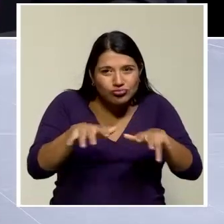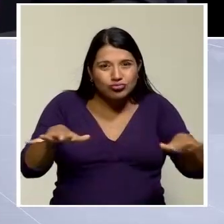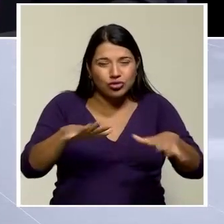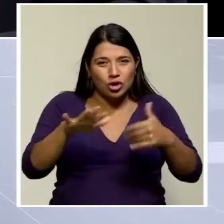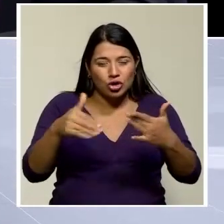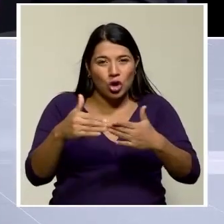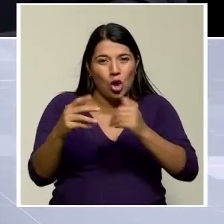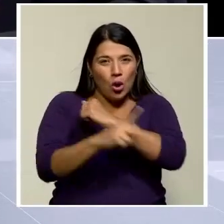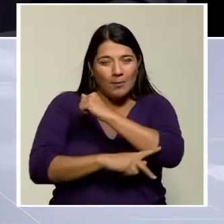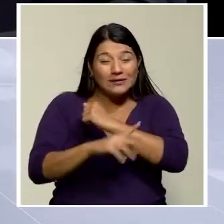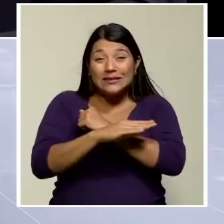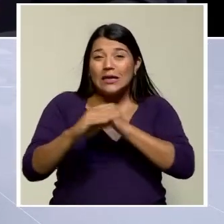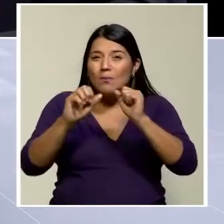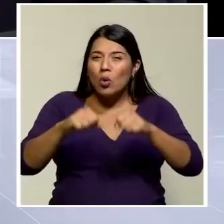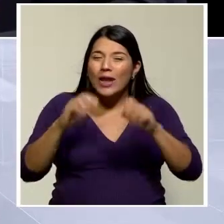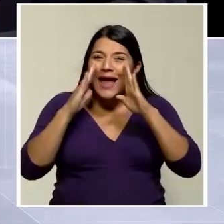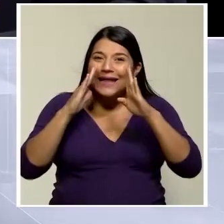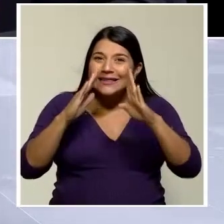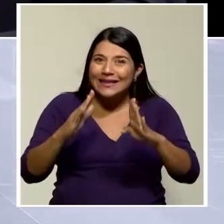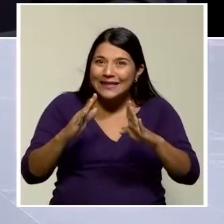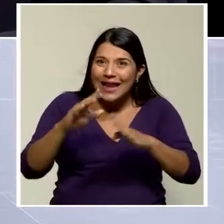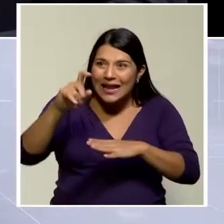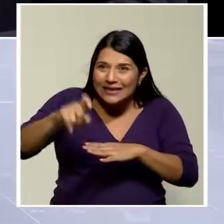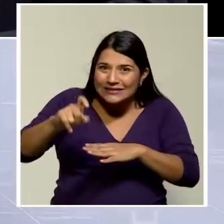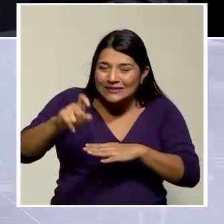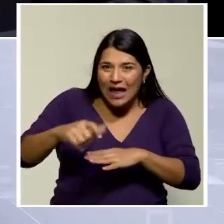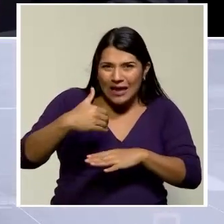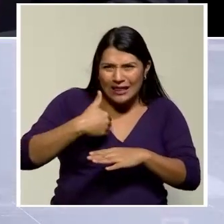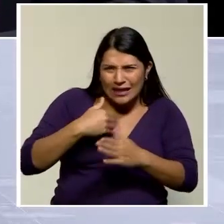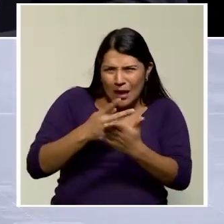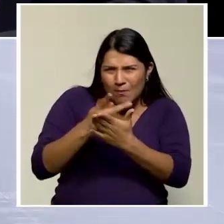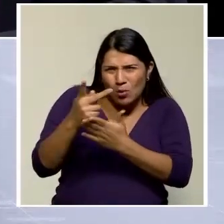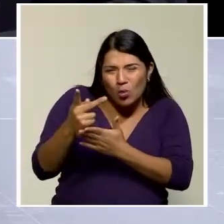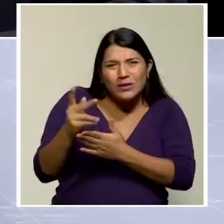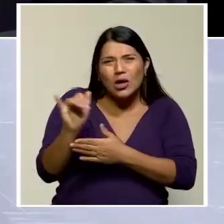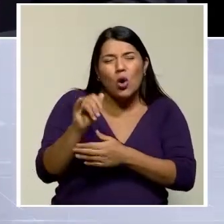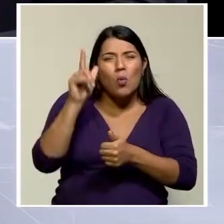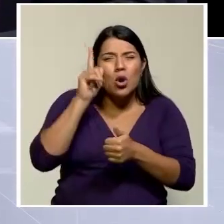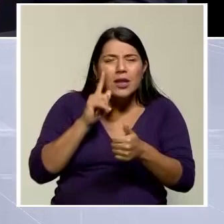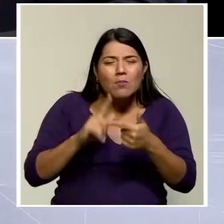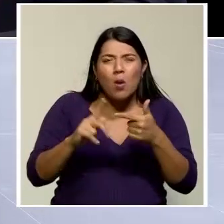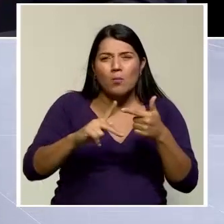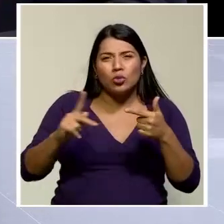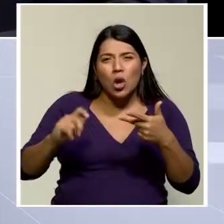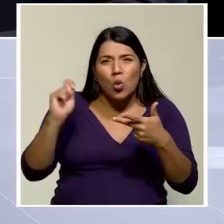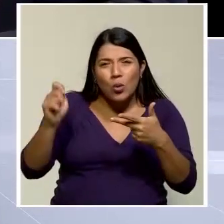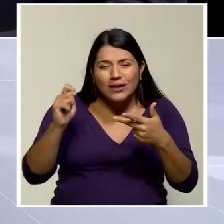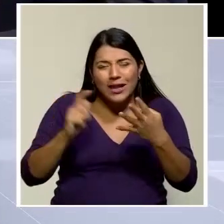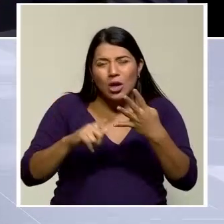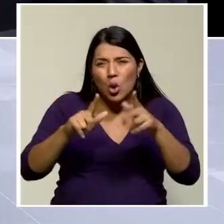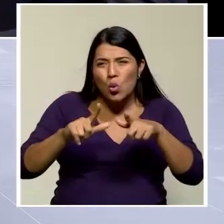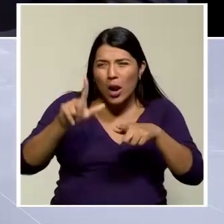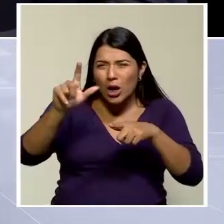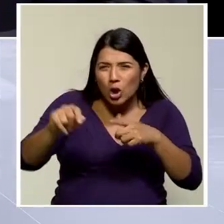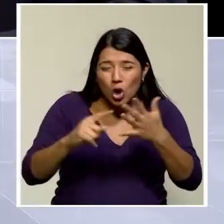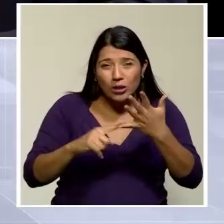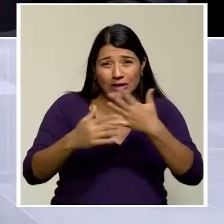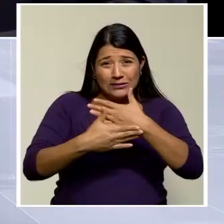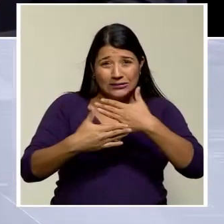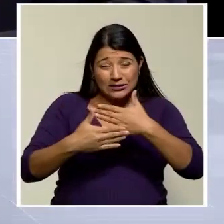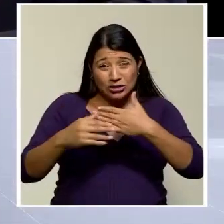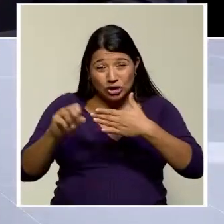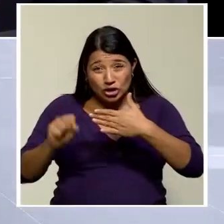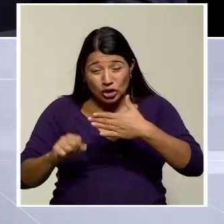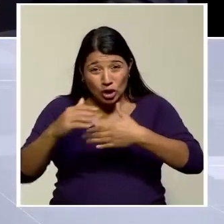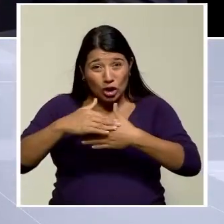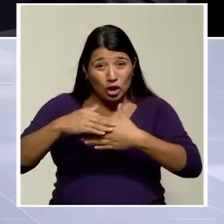de las provincias más abandonadas, de Limón, Punta Arenas, Guanacaste, las zonas rurales, la zona norte, la zona sur,